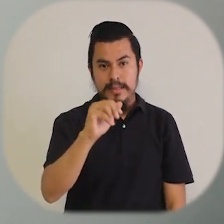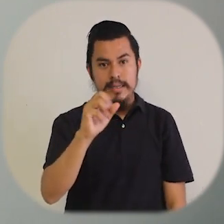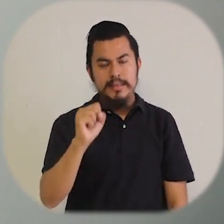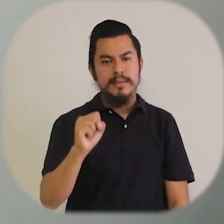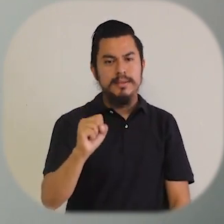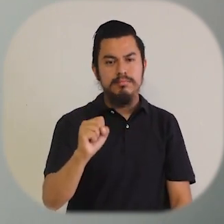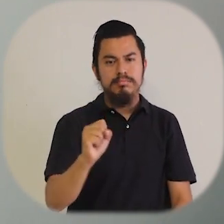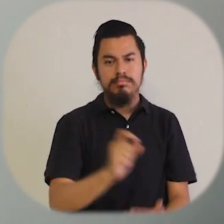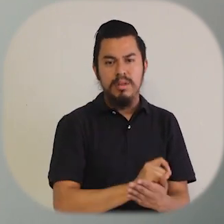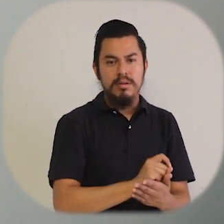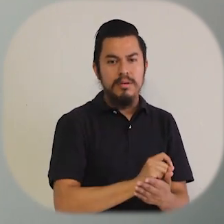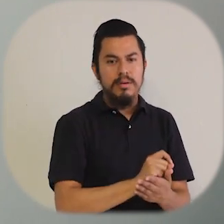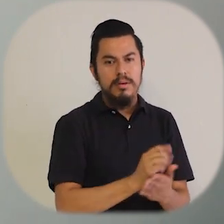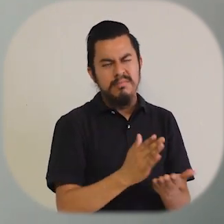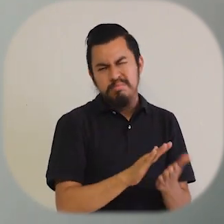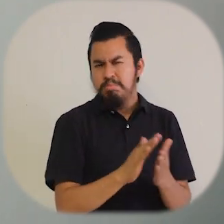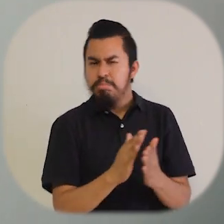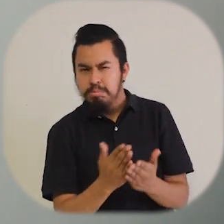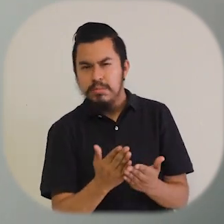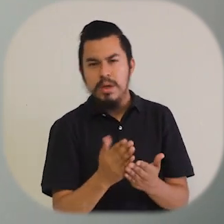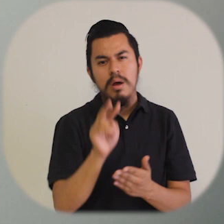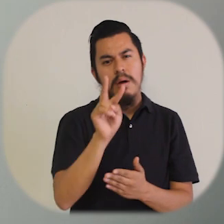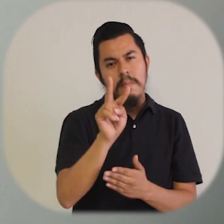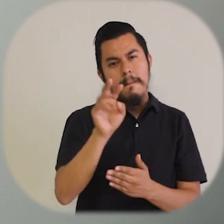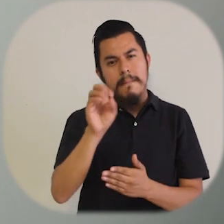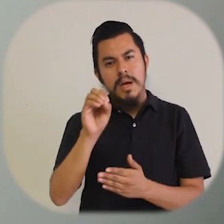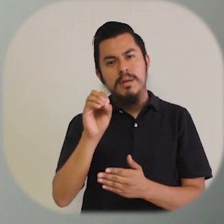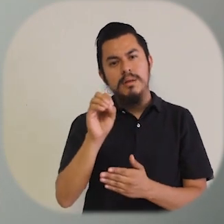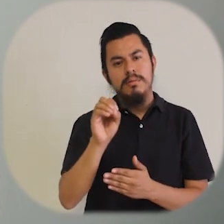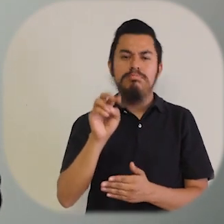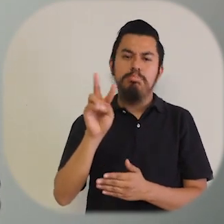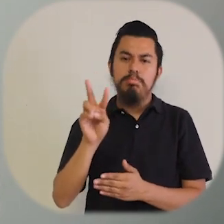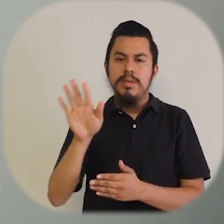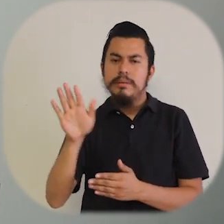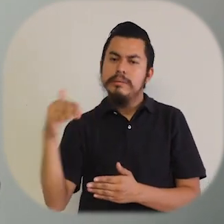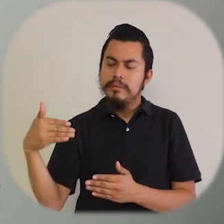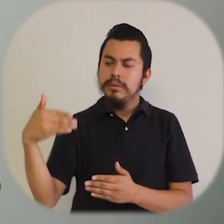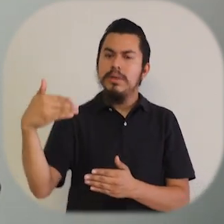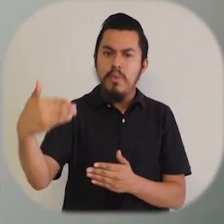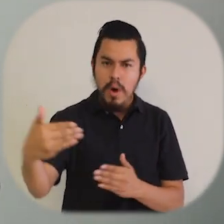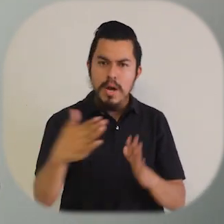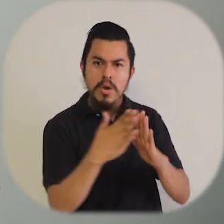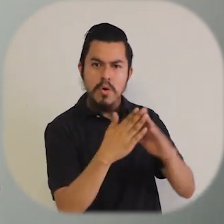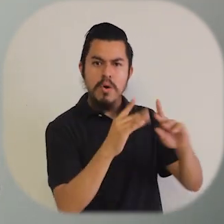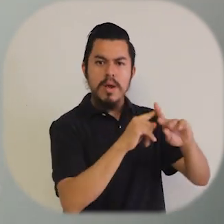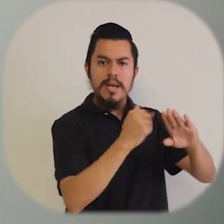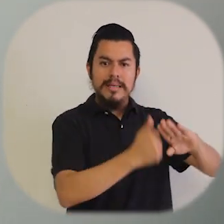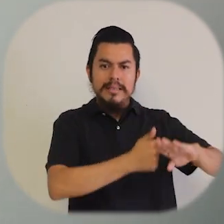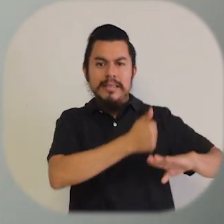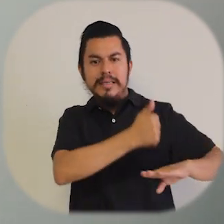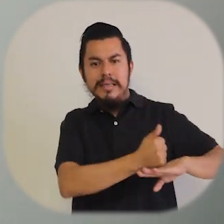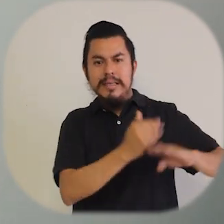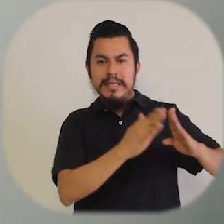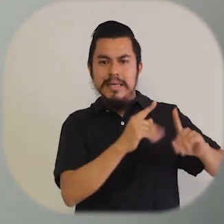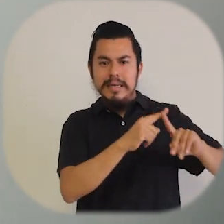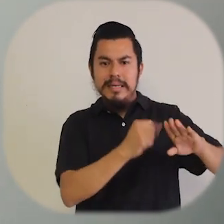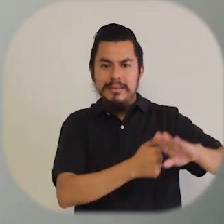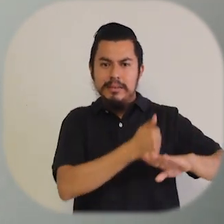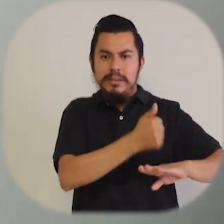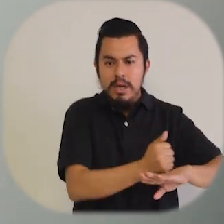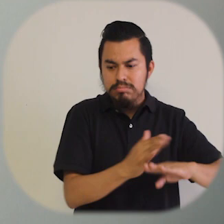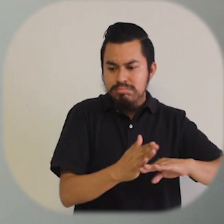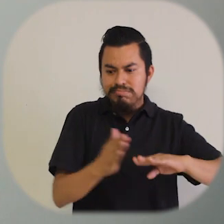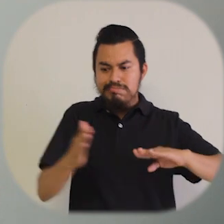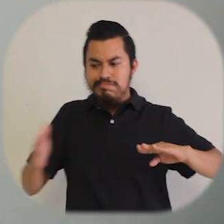cerca de unos 20 años o 25 años han pasado desde la fundación de la iglesia de Galacia. Y se escribe la carta